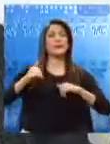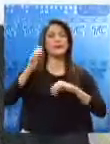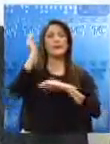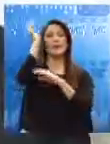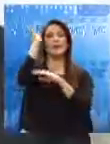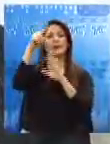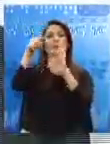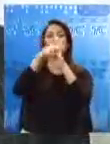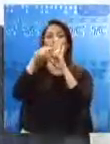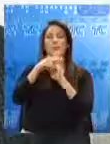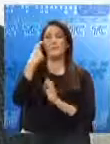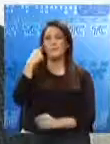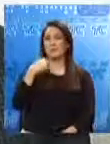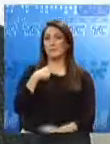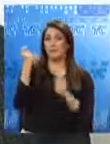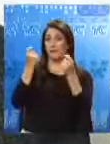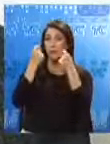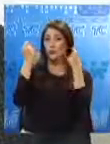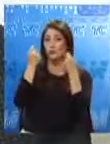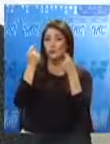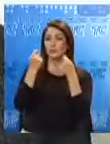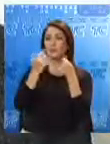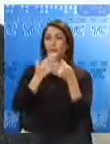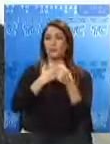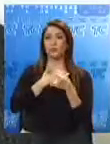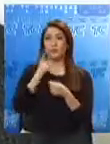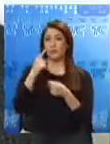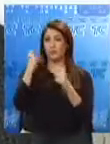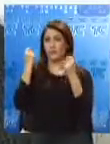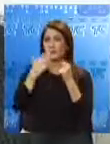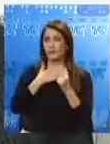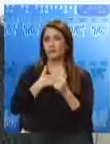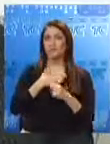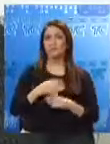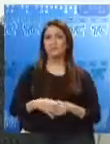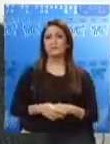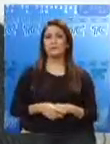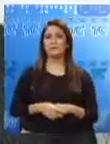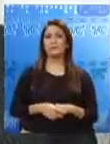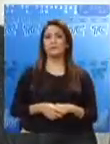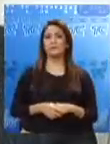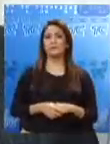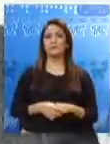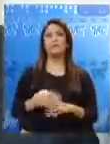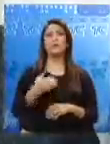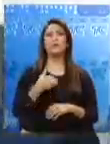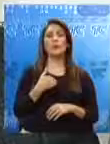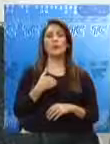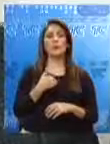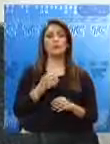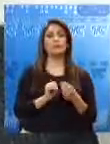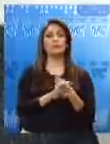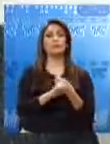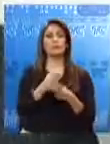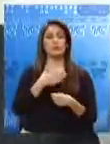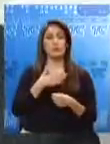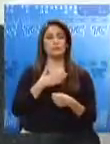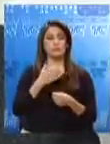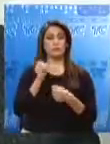campaña sucia. La fundación de la cual se está hablando realmente hacía que yo promocionara las charlas que yo